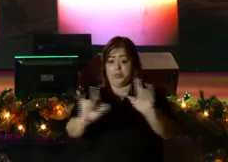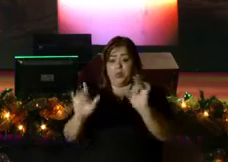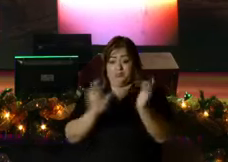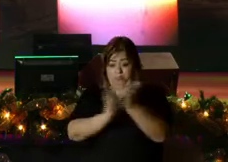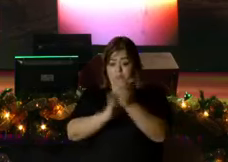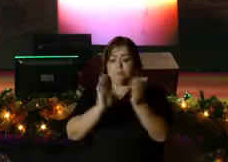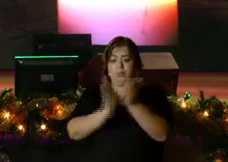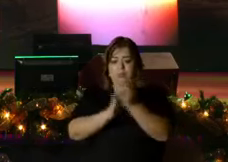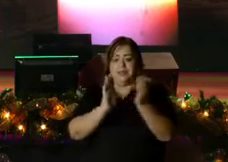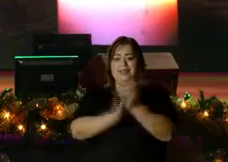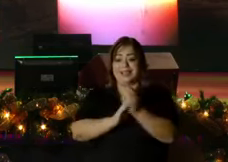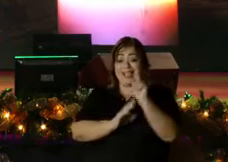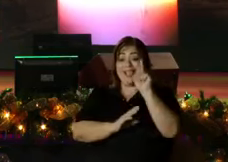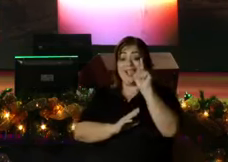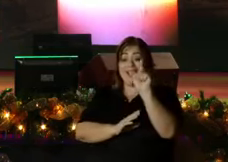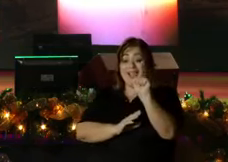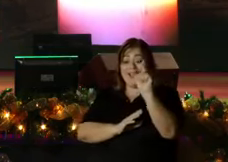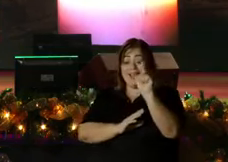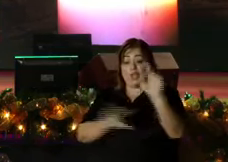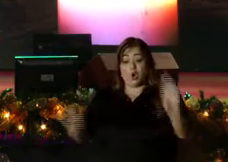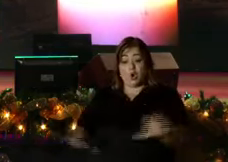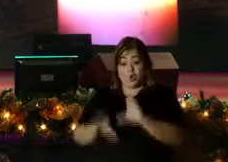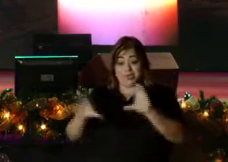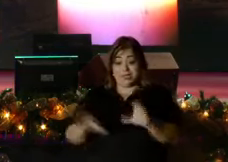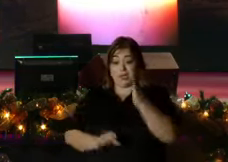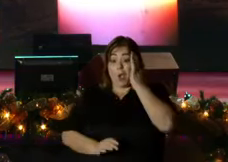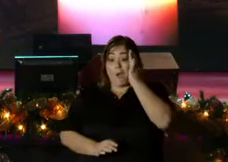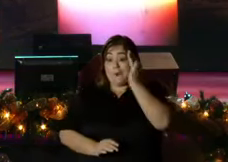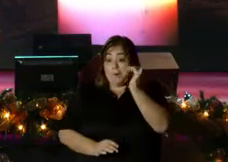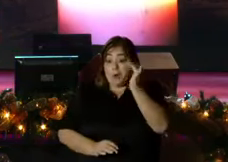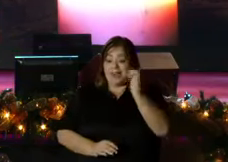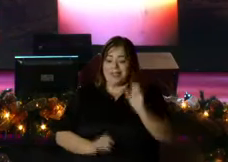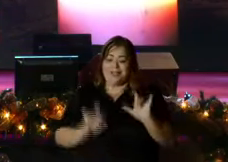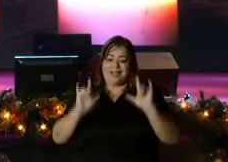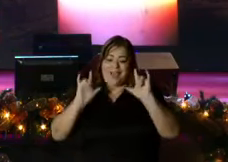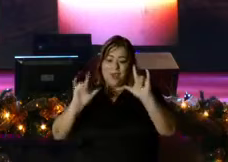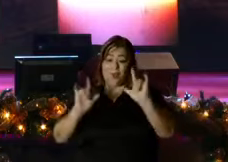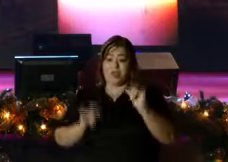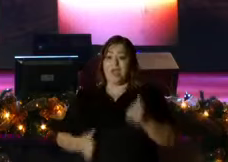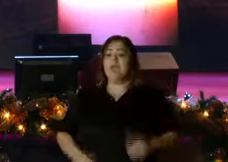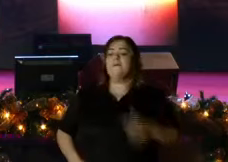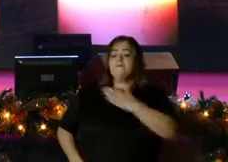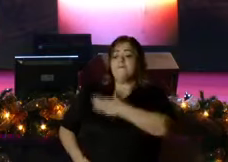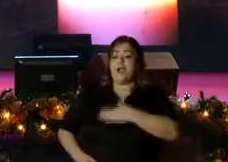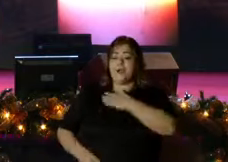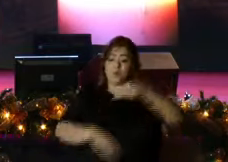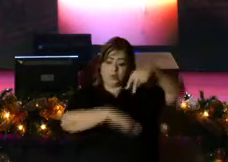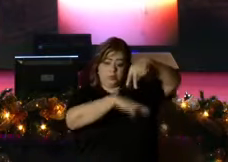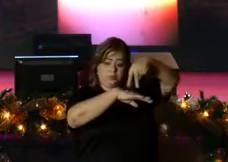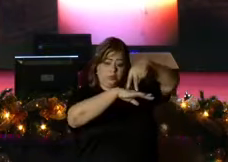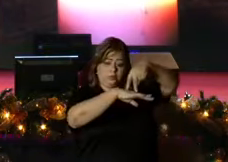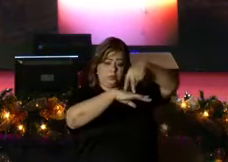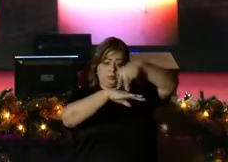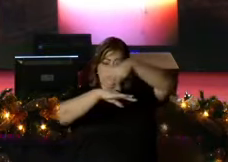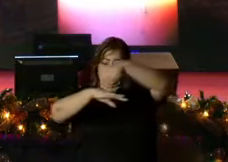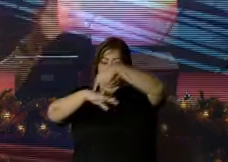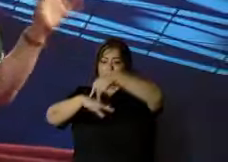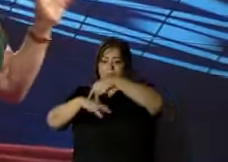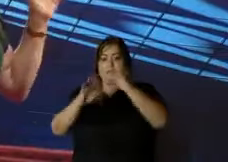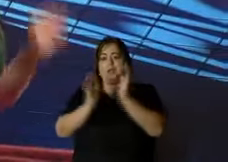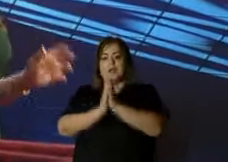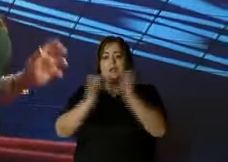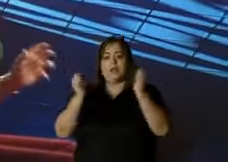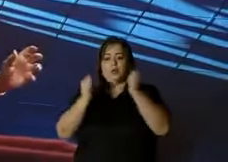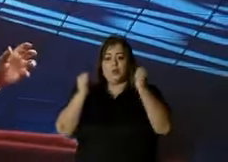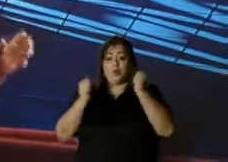amor. Él lo hizo por amor. Te invito a estar en pie. Ponte de pie, iglesia. Aleluya, ponte de pie, porque cuando